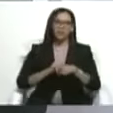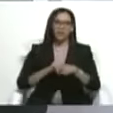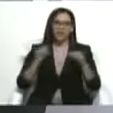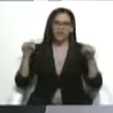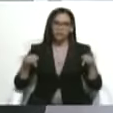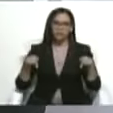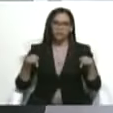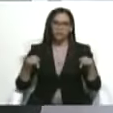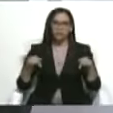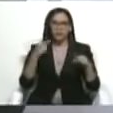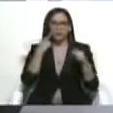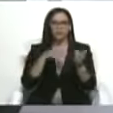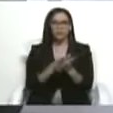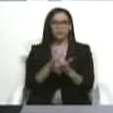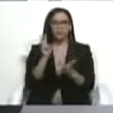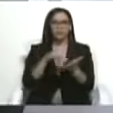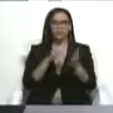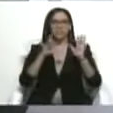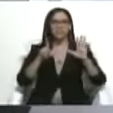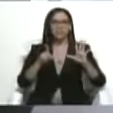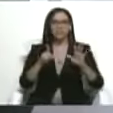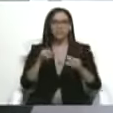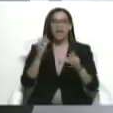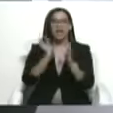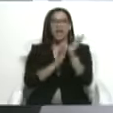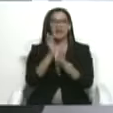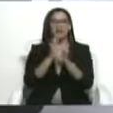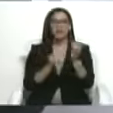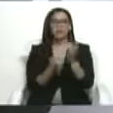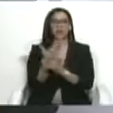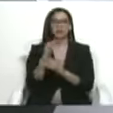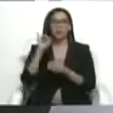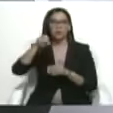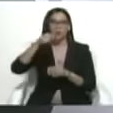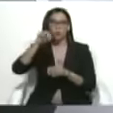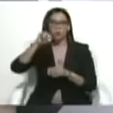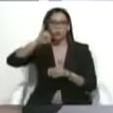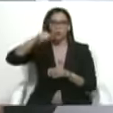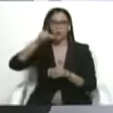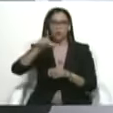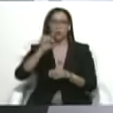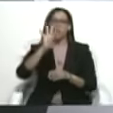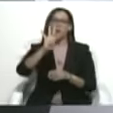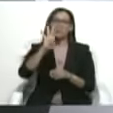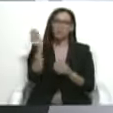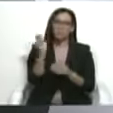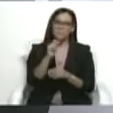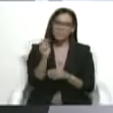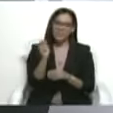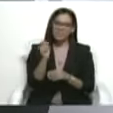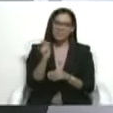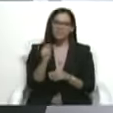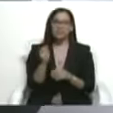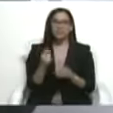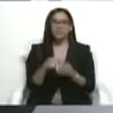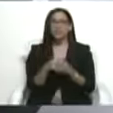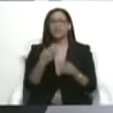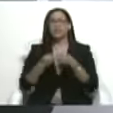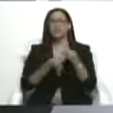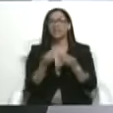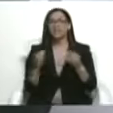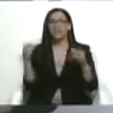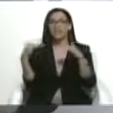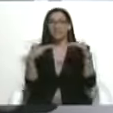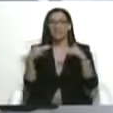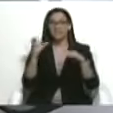que ocurrió en 2017. Abril, mayo, junio y julio fueron 4 meses de un embrión de guerra civil en este país.